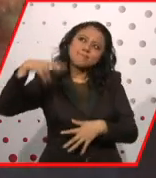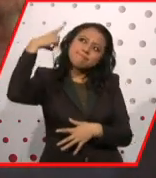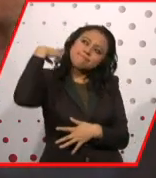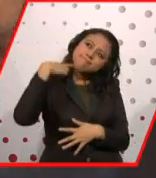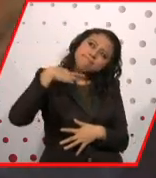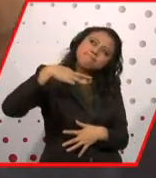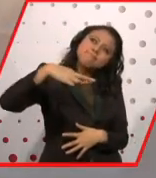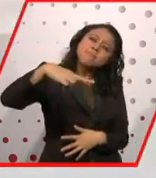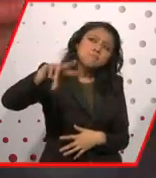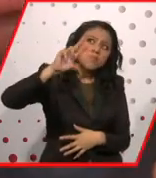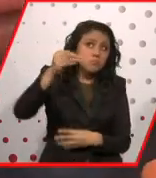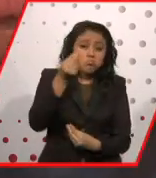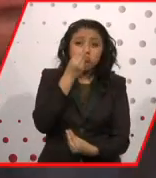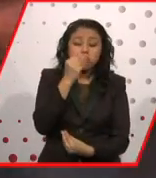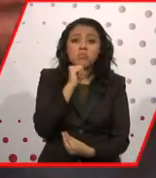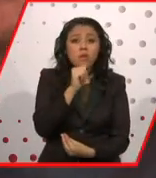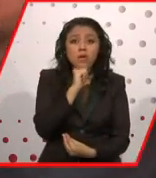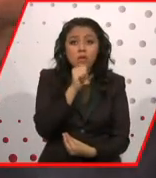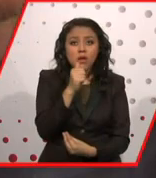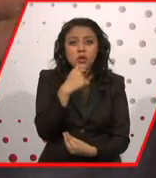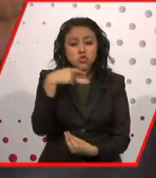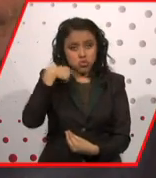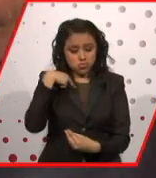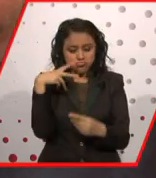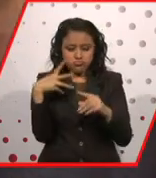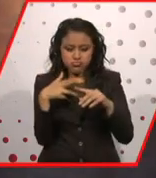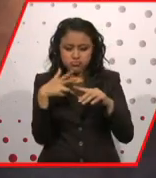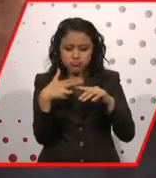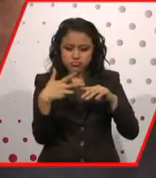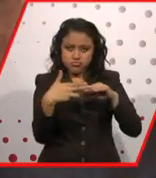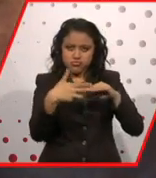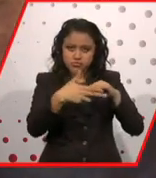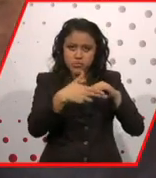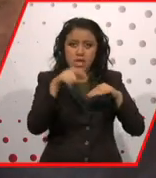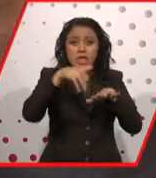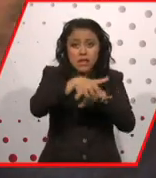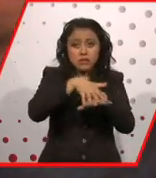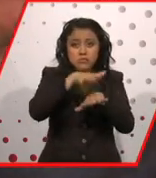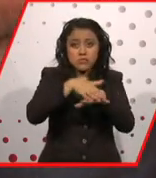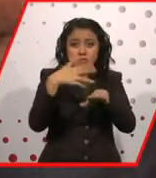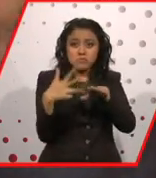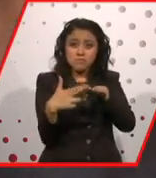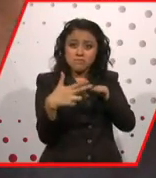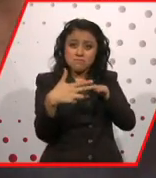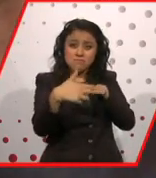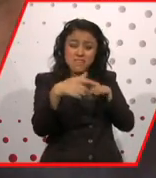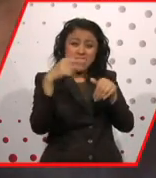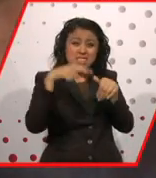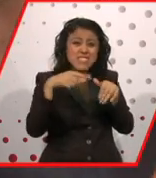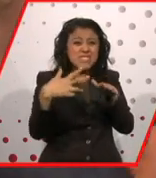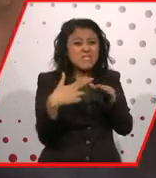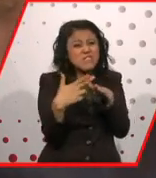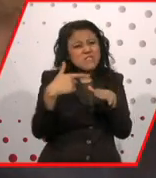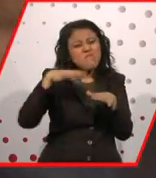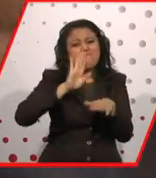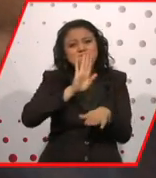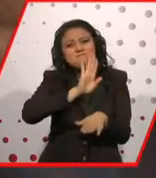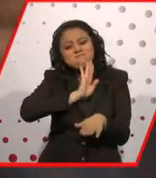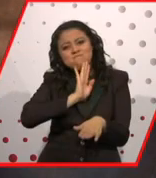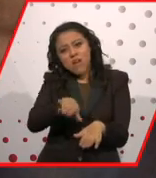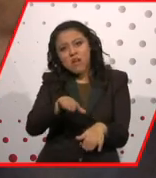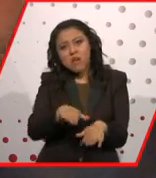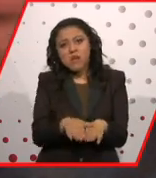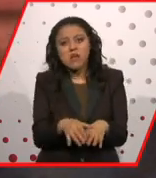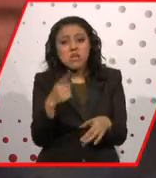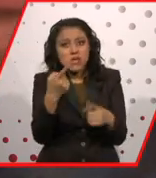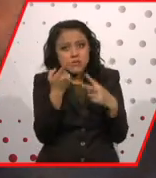a veces no comía. Me corto las uñas y precisamente este dedo me lo corto mal. Y es el